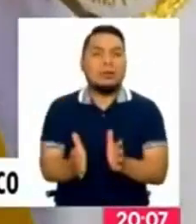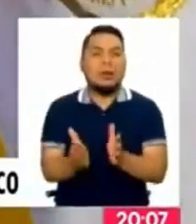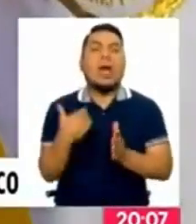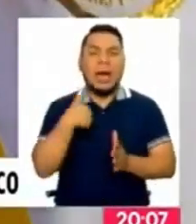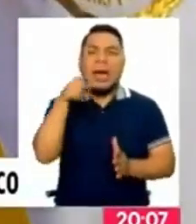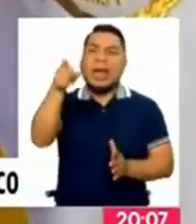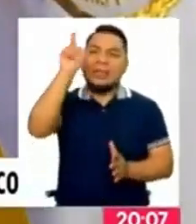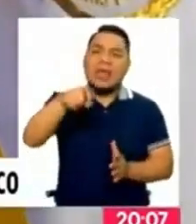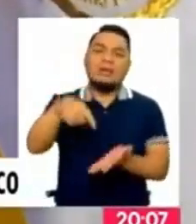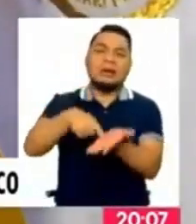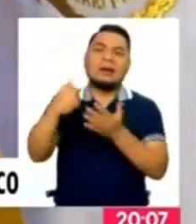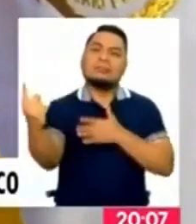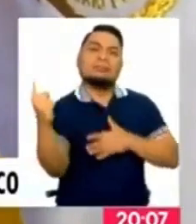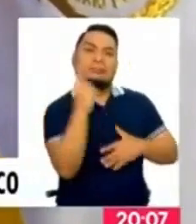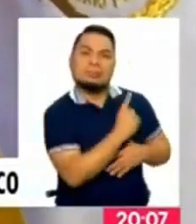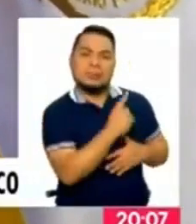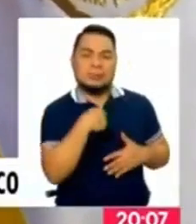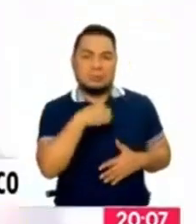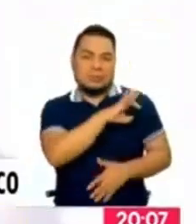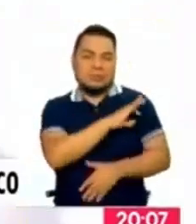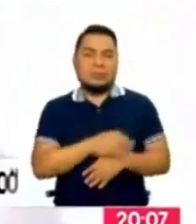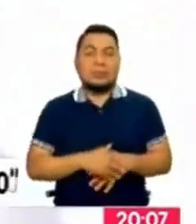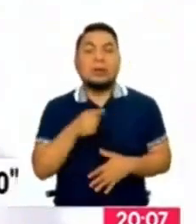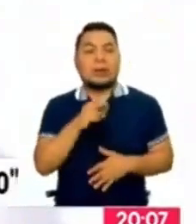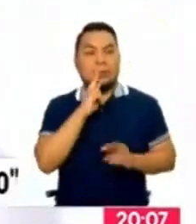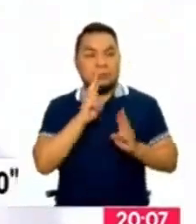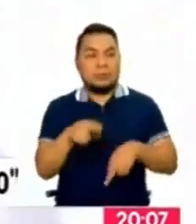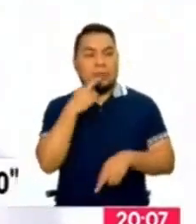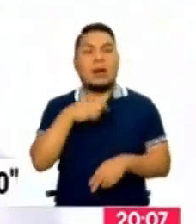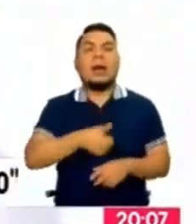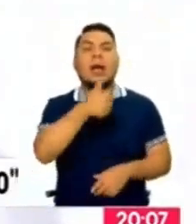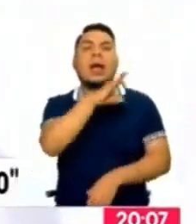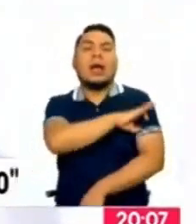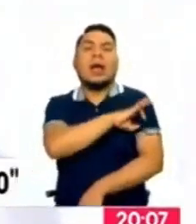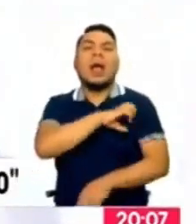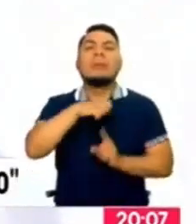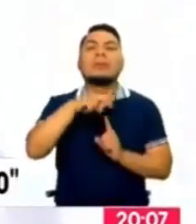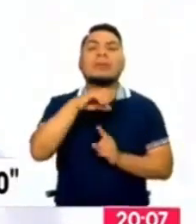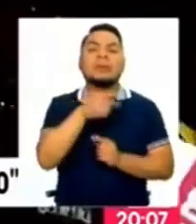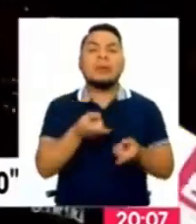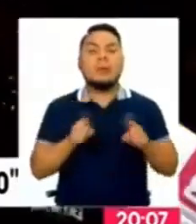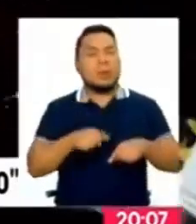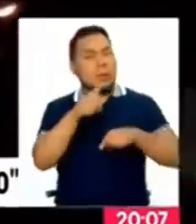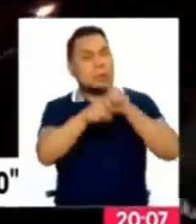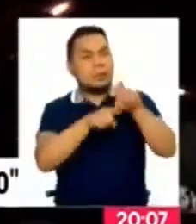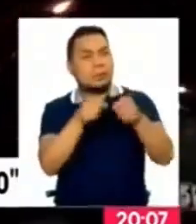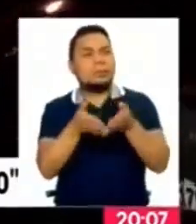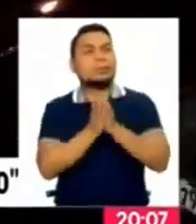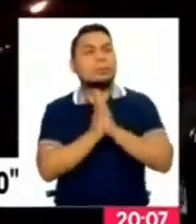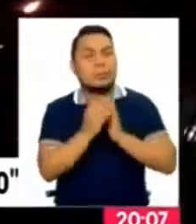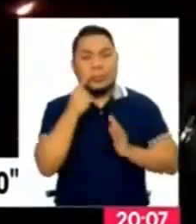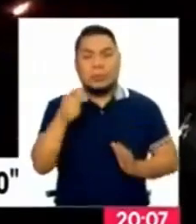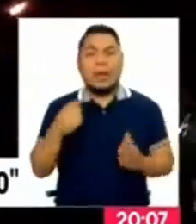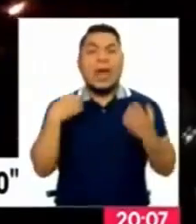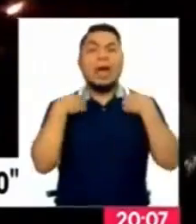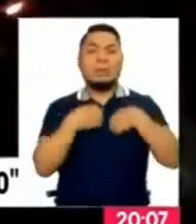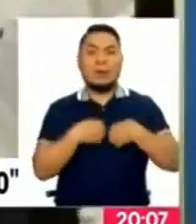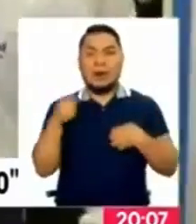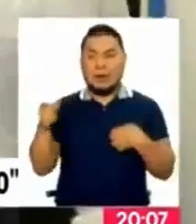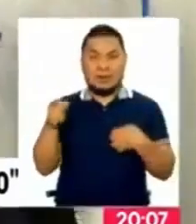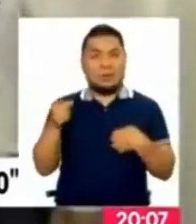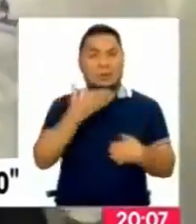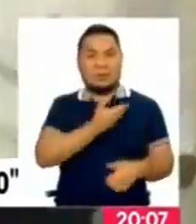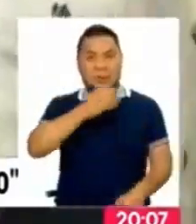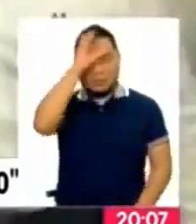recibió información secreta de la dirección antidrogas dirandro sobre la operación que se realizaría en su zona para capturar al terrorista florindo eleuterio